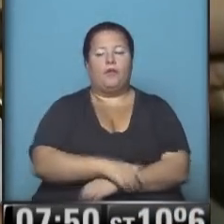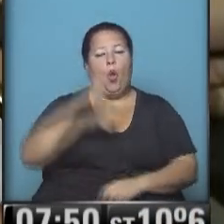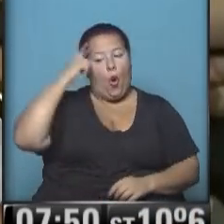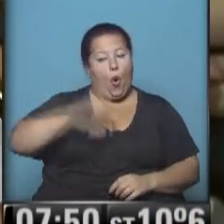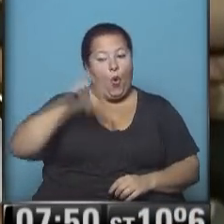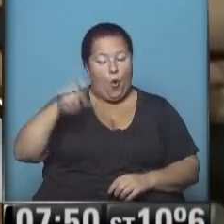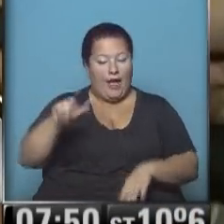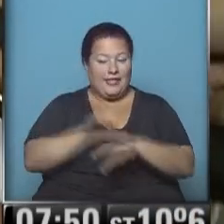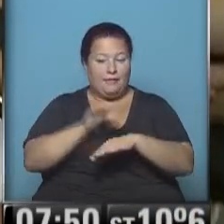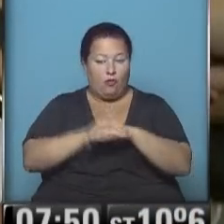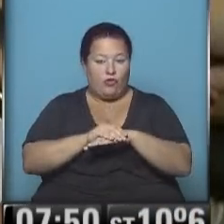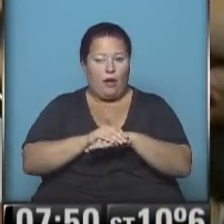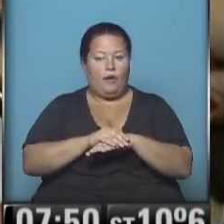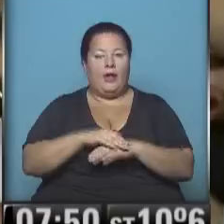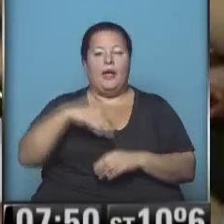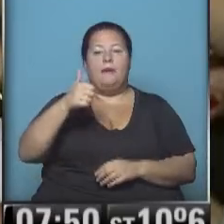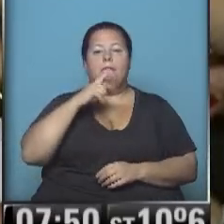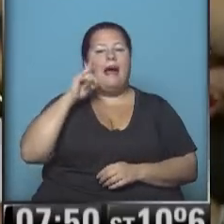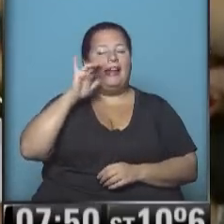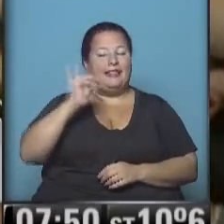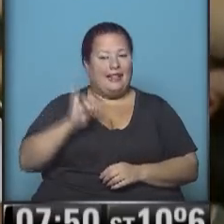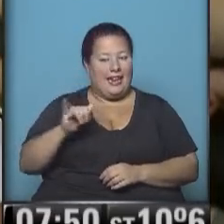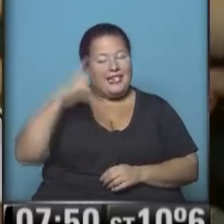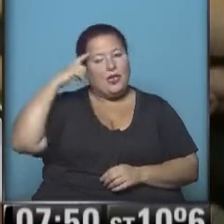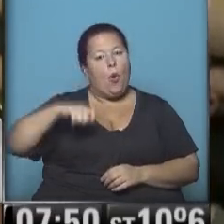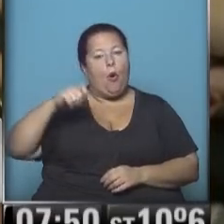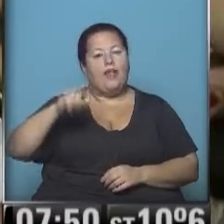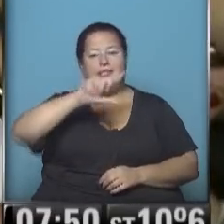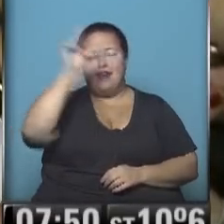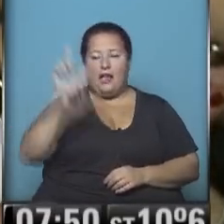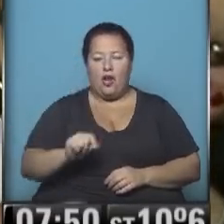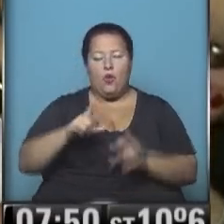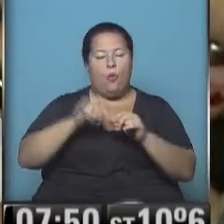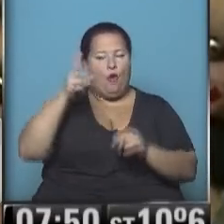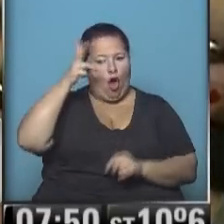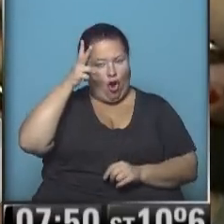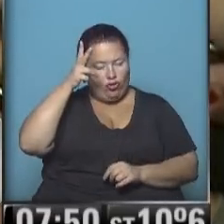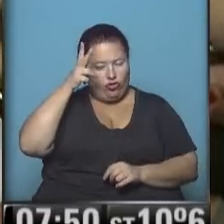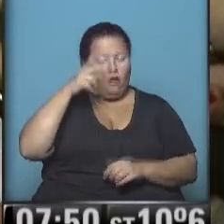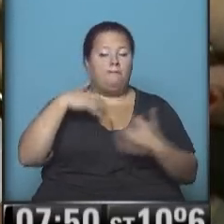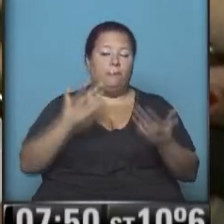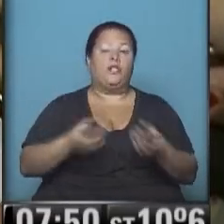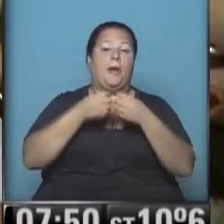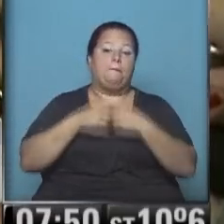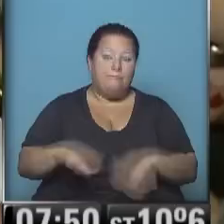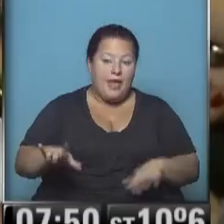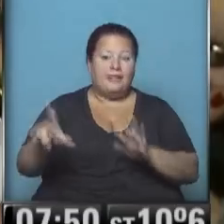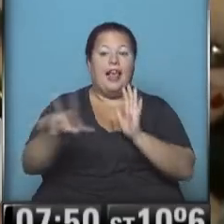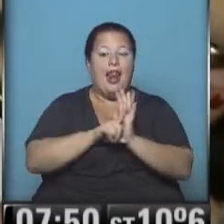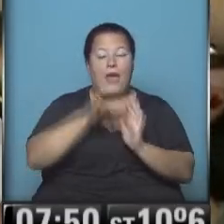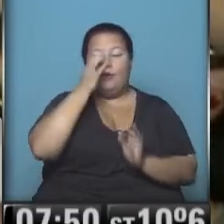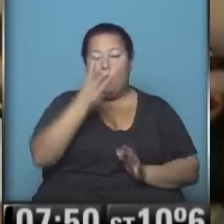de turno en ese caso es el doctor Martínez de Giorgi, del juzgado federal número 8. Así que comienza lo que dice la ley